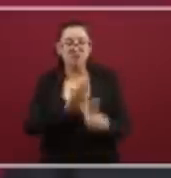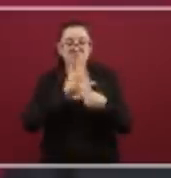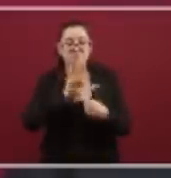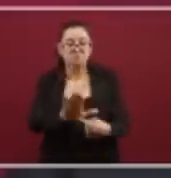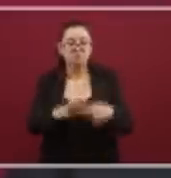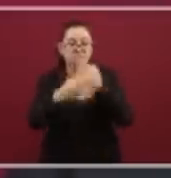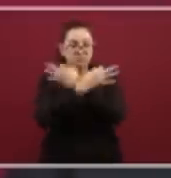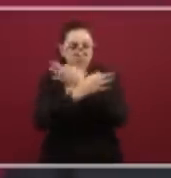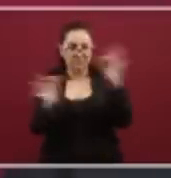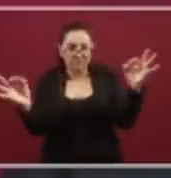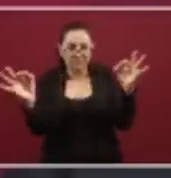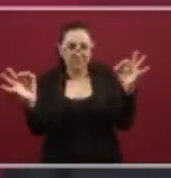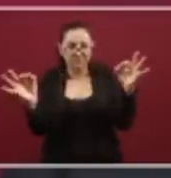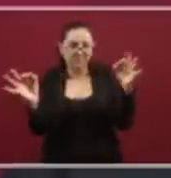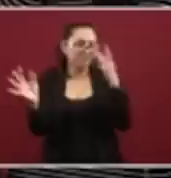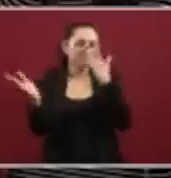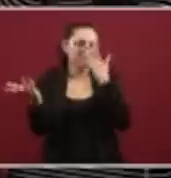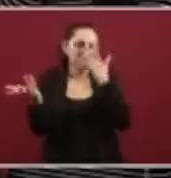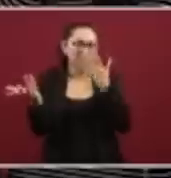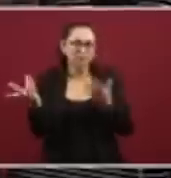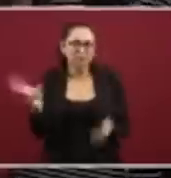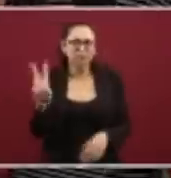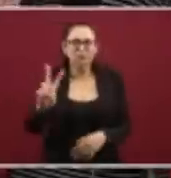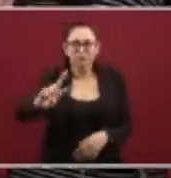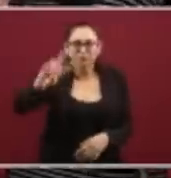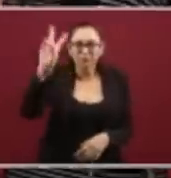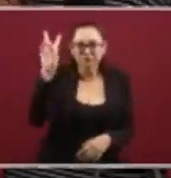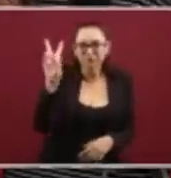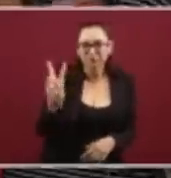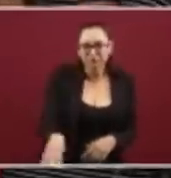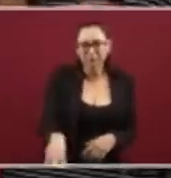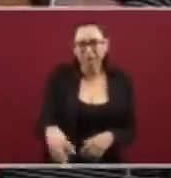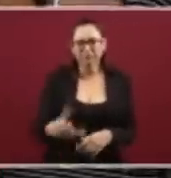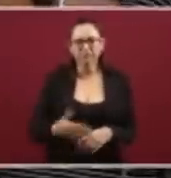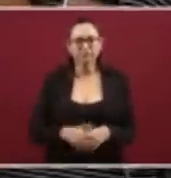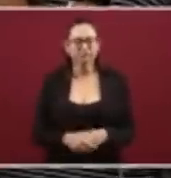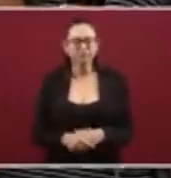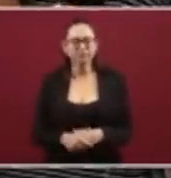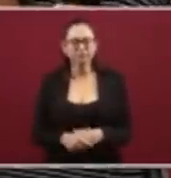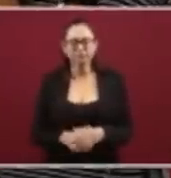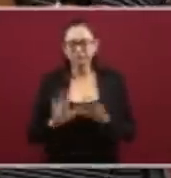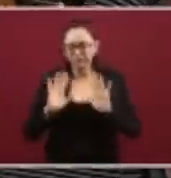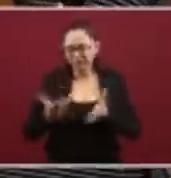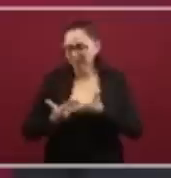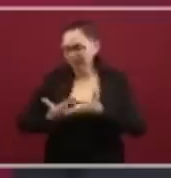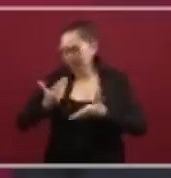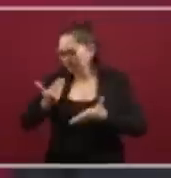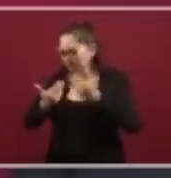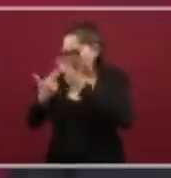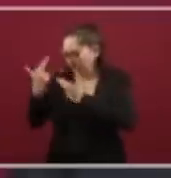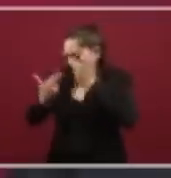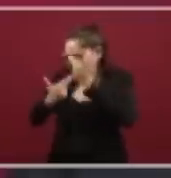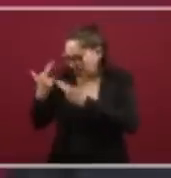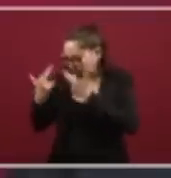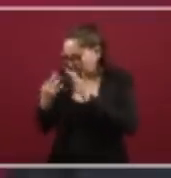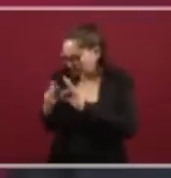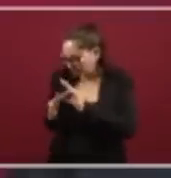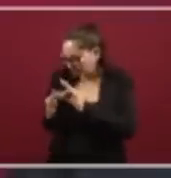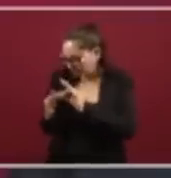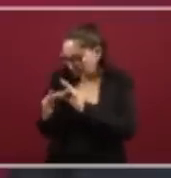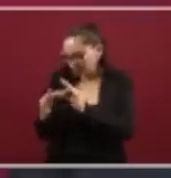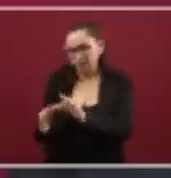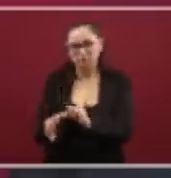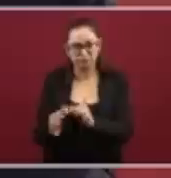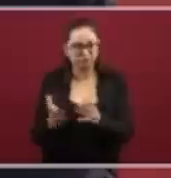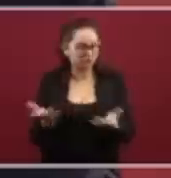es lo que se ya analizó y se va a llevar